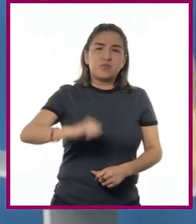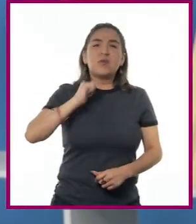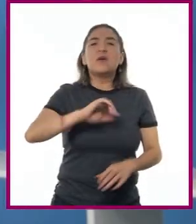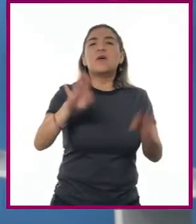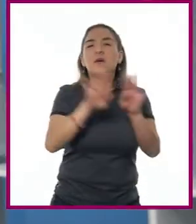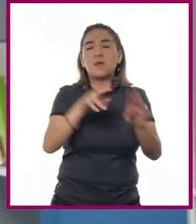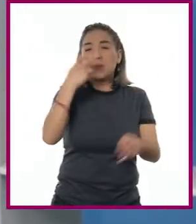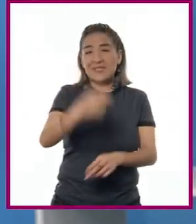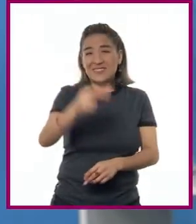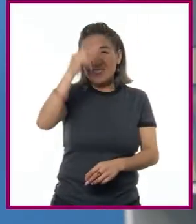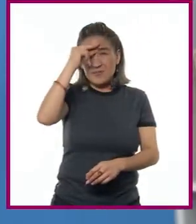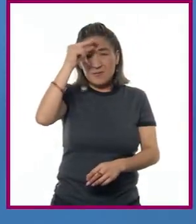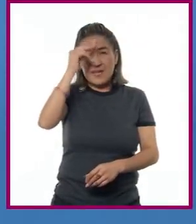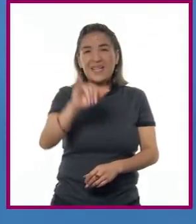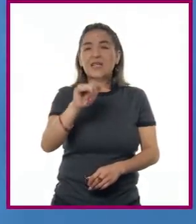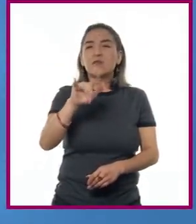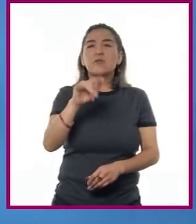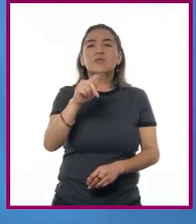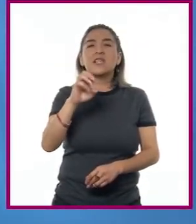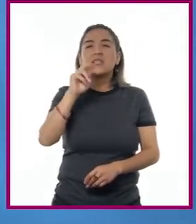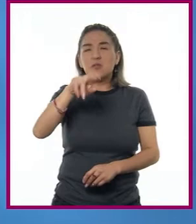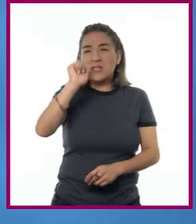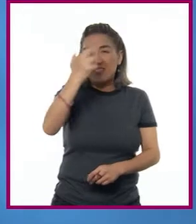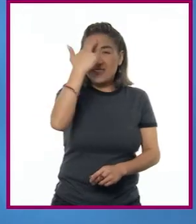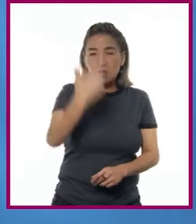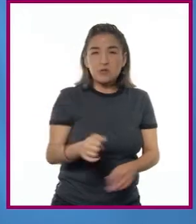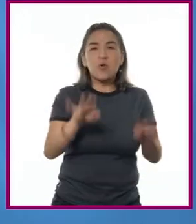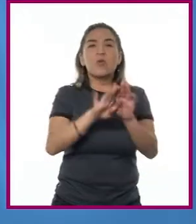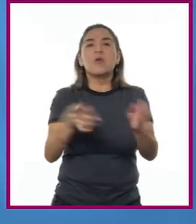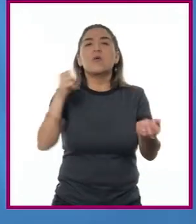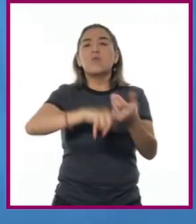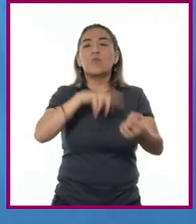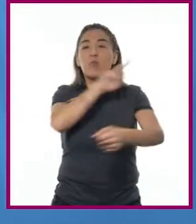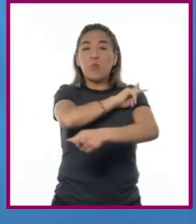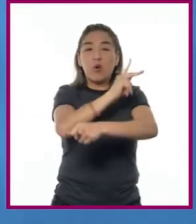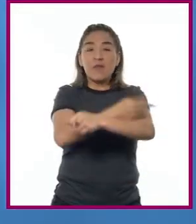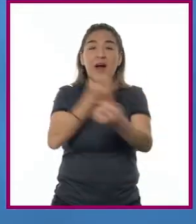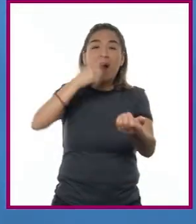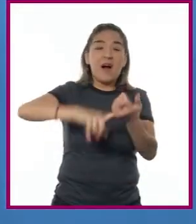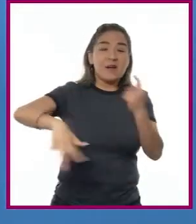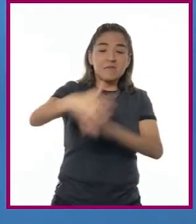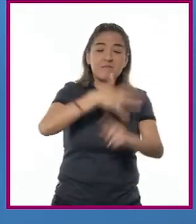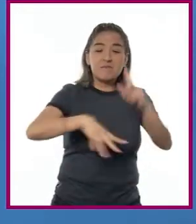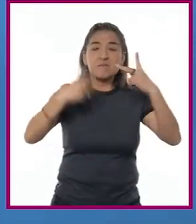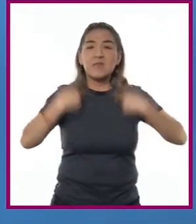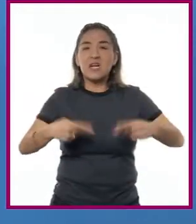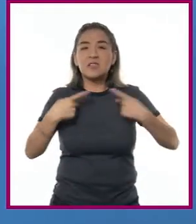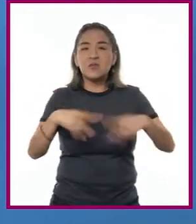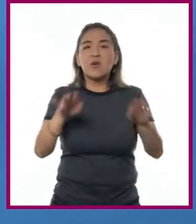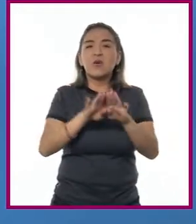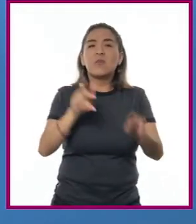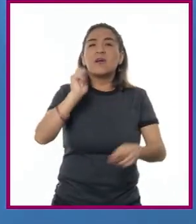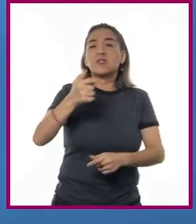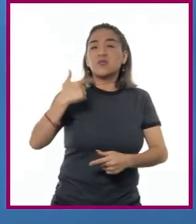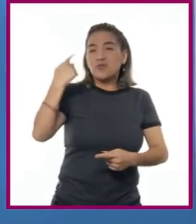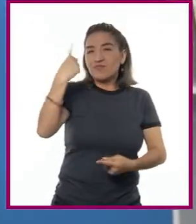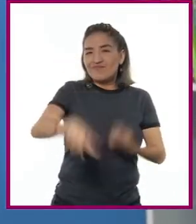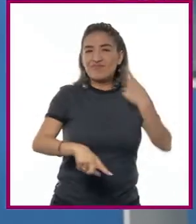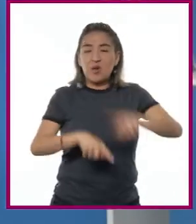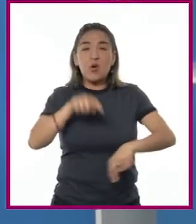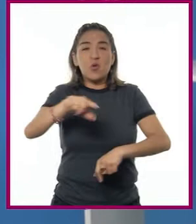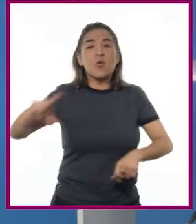se comienza a hablar de soberanía como el poder del pueblo. Y al tener claro que los gobernantes se deben a la